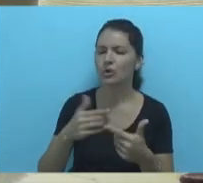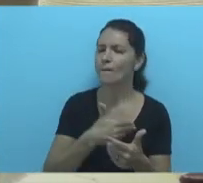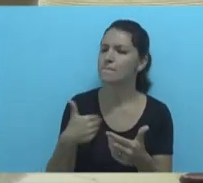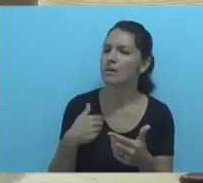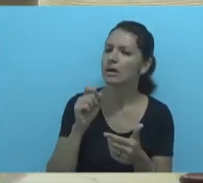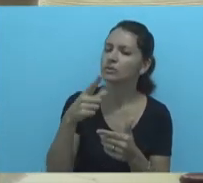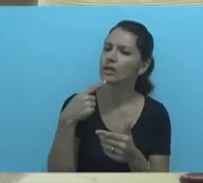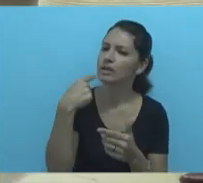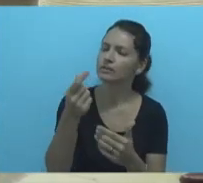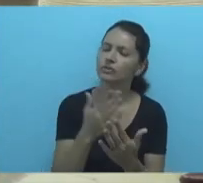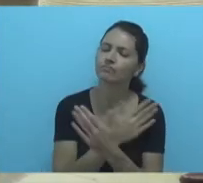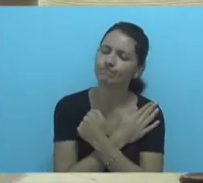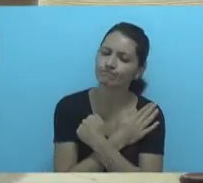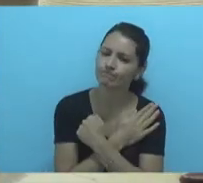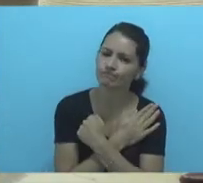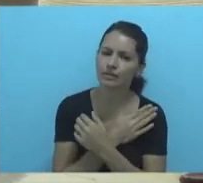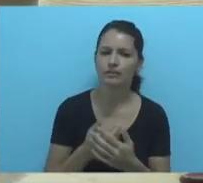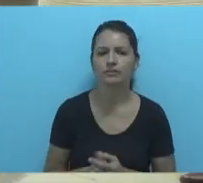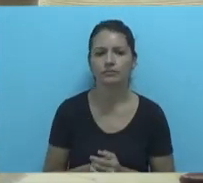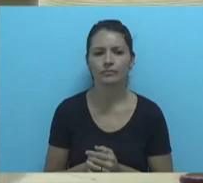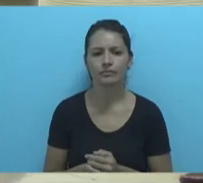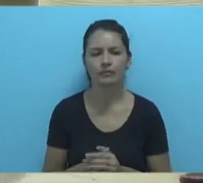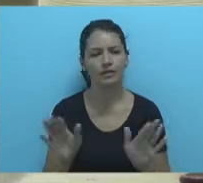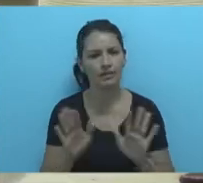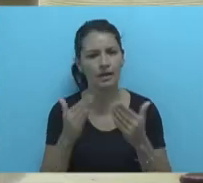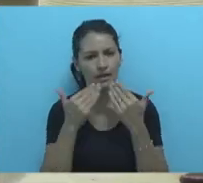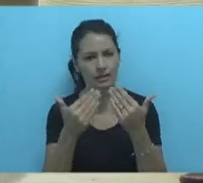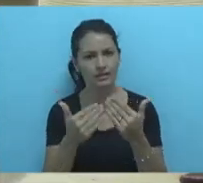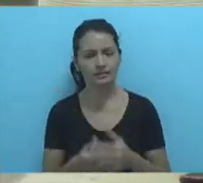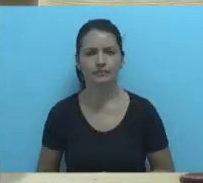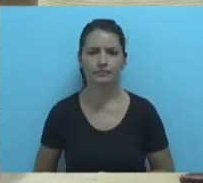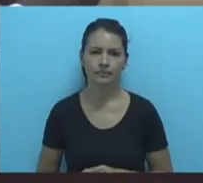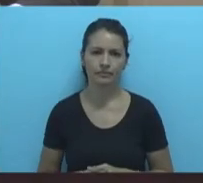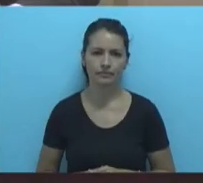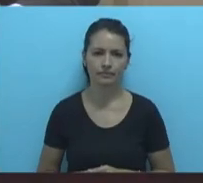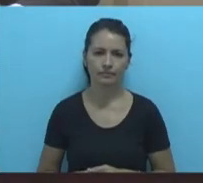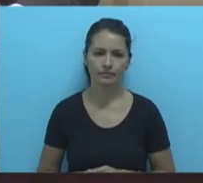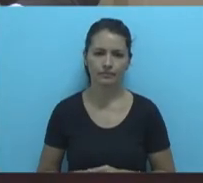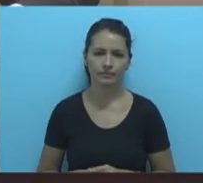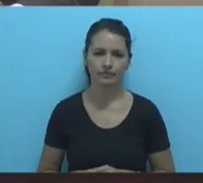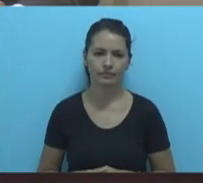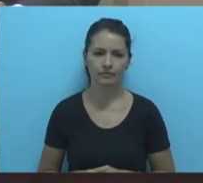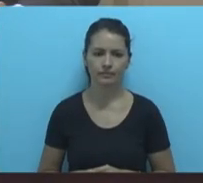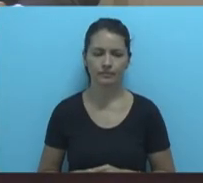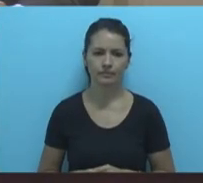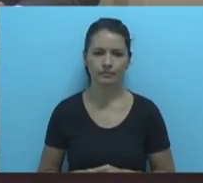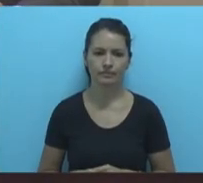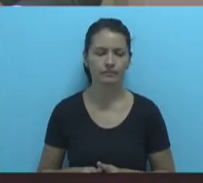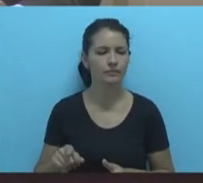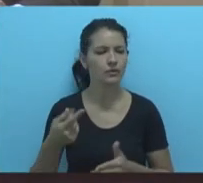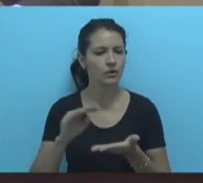vez más que le mando un abrazo enorme y que cuenta con nosotros. Gracias, señor presidente. Gracias, diputada. Si ningún